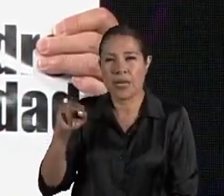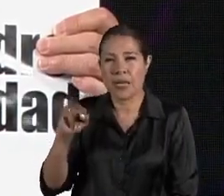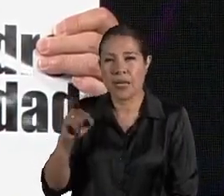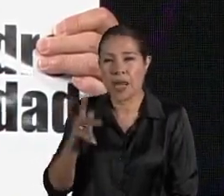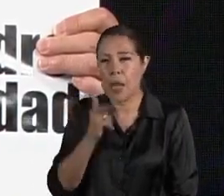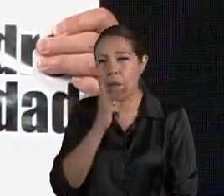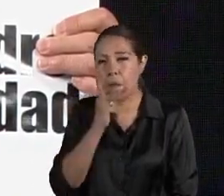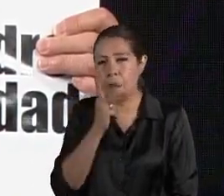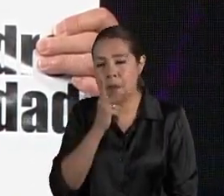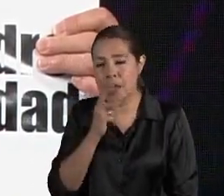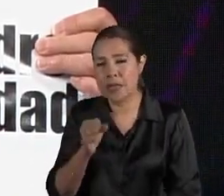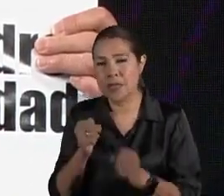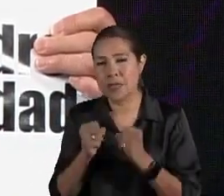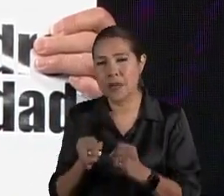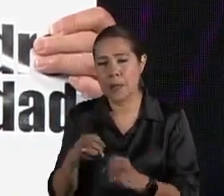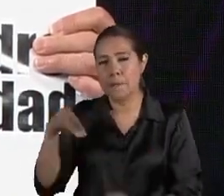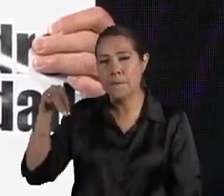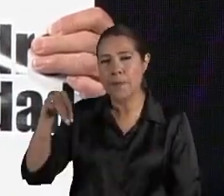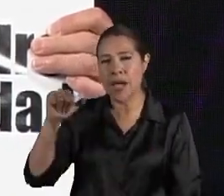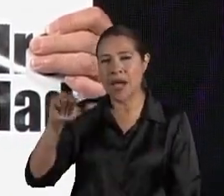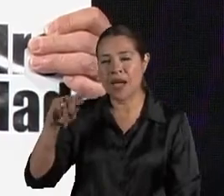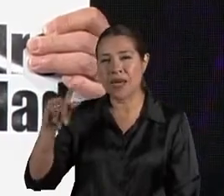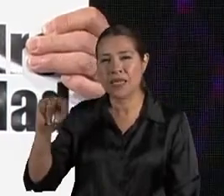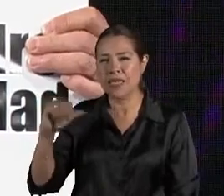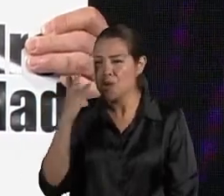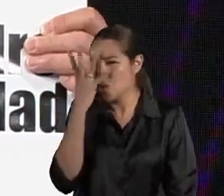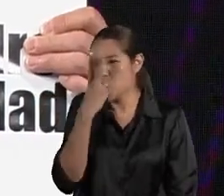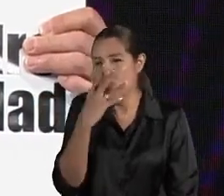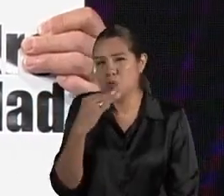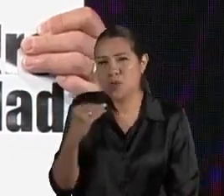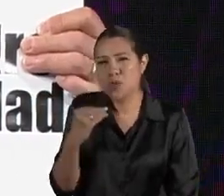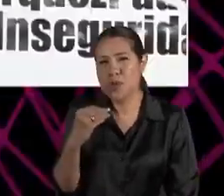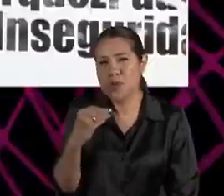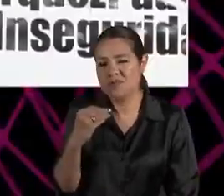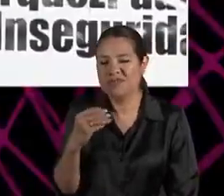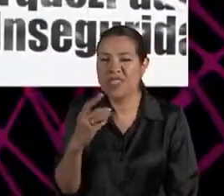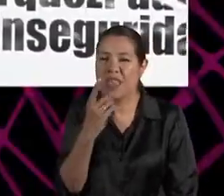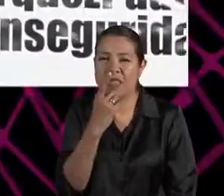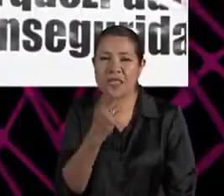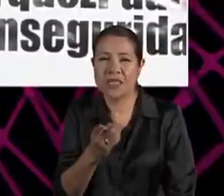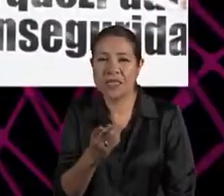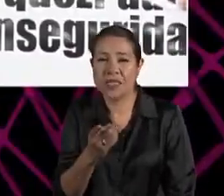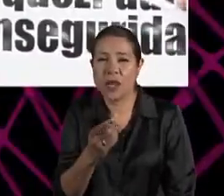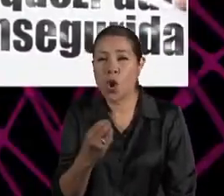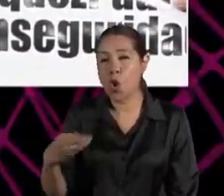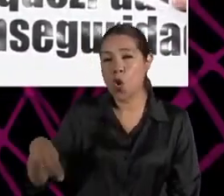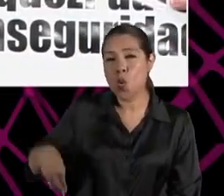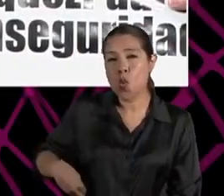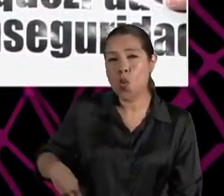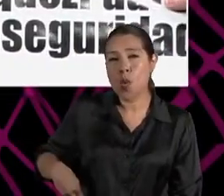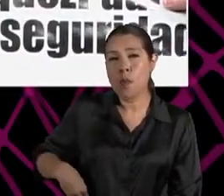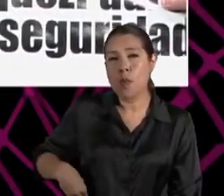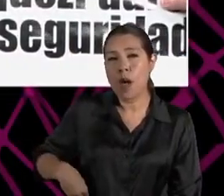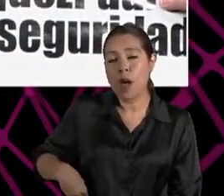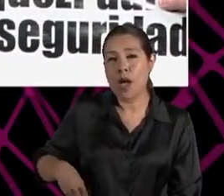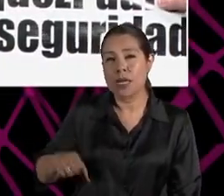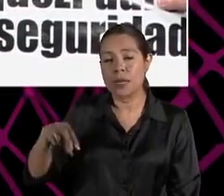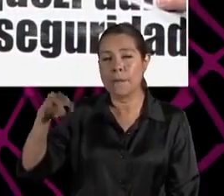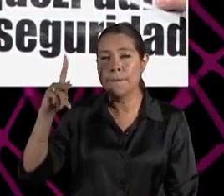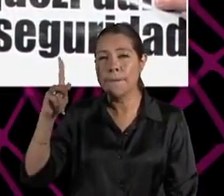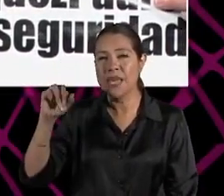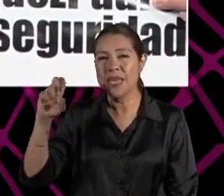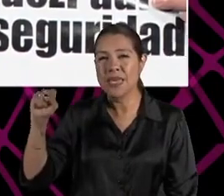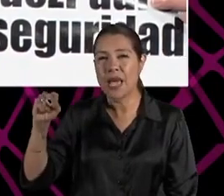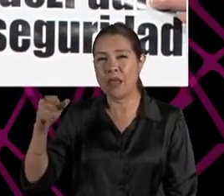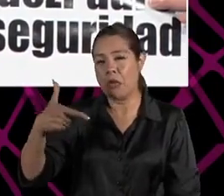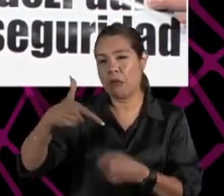la inseguridad, Márquez, que qué bonito pretexto tiene de echarle la culpa a su socio Peña Nieto con lo